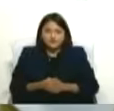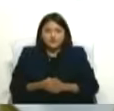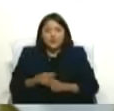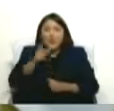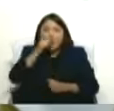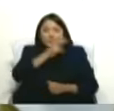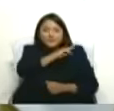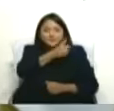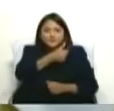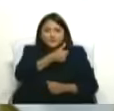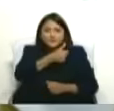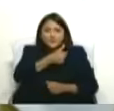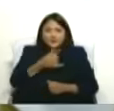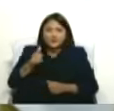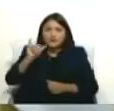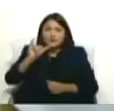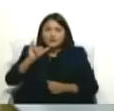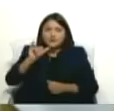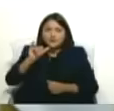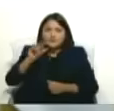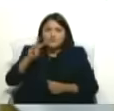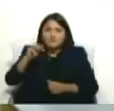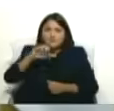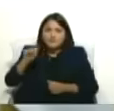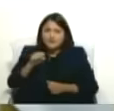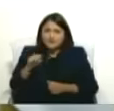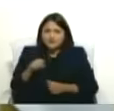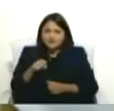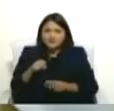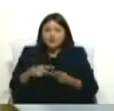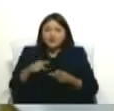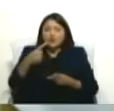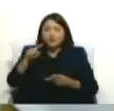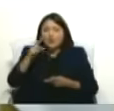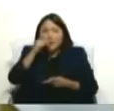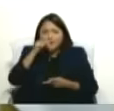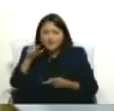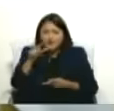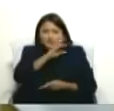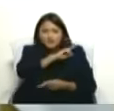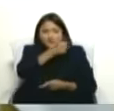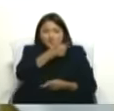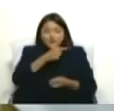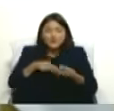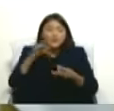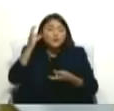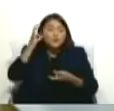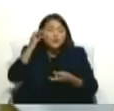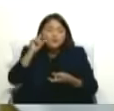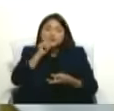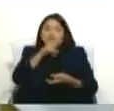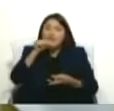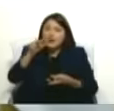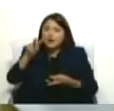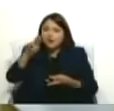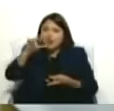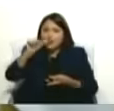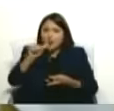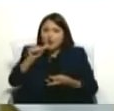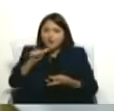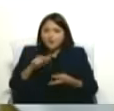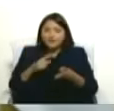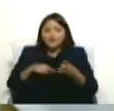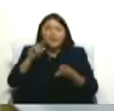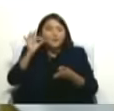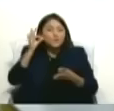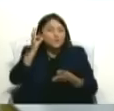rector Imad Sat, rector Conrado Pérez, rectora Aura Rosa Hernández,